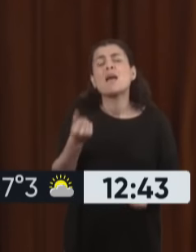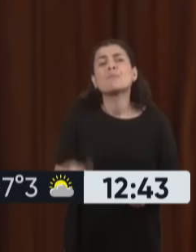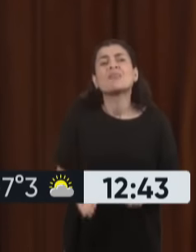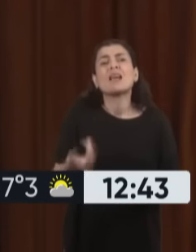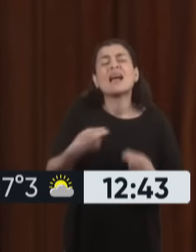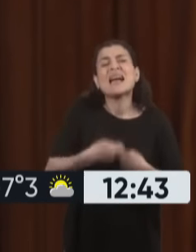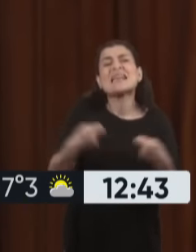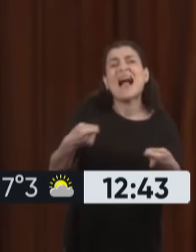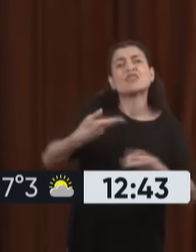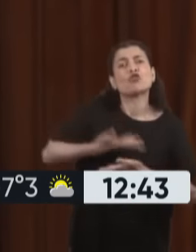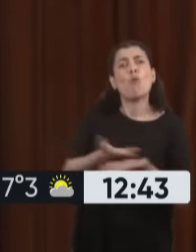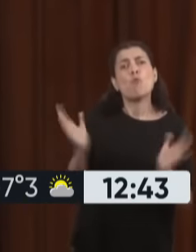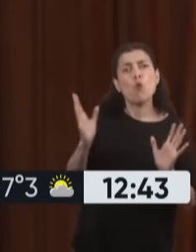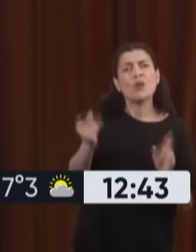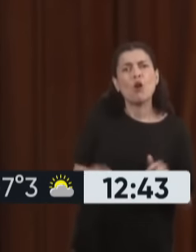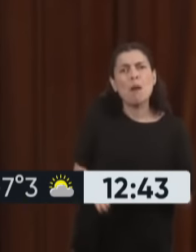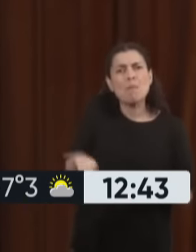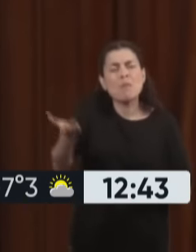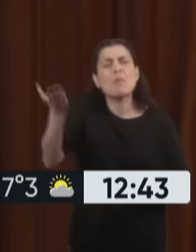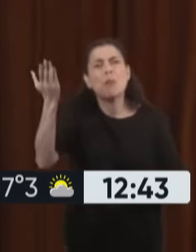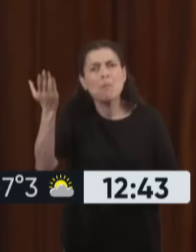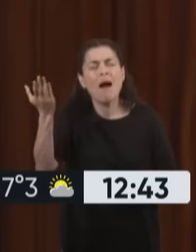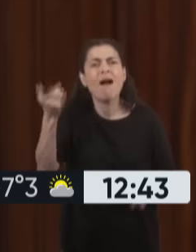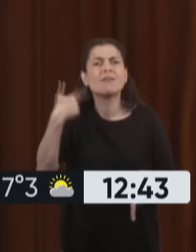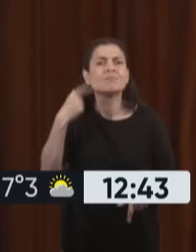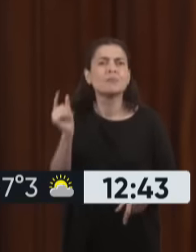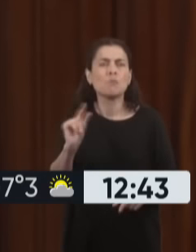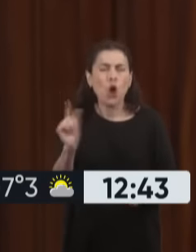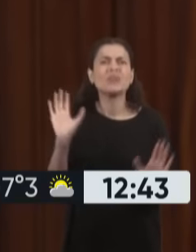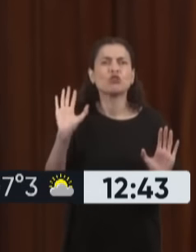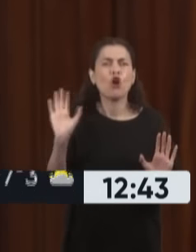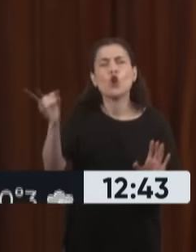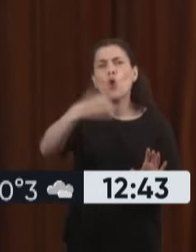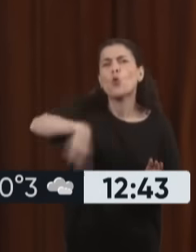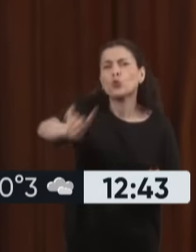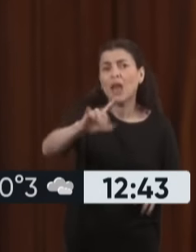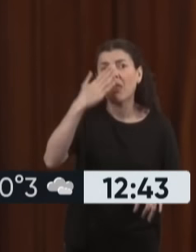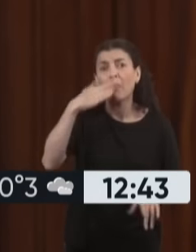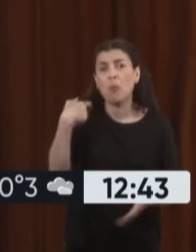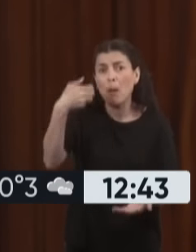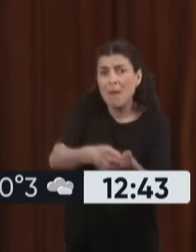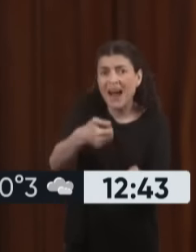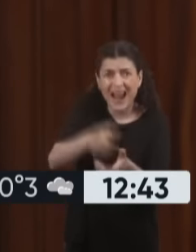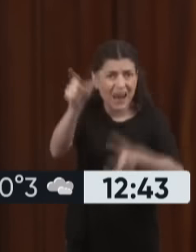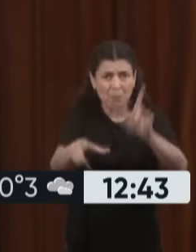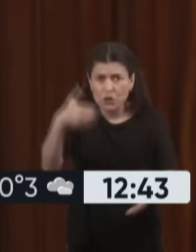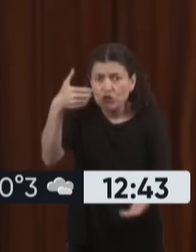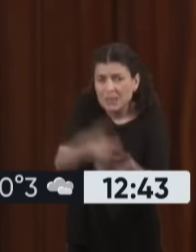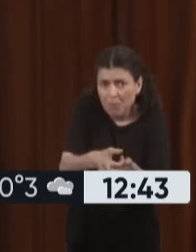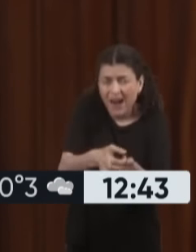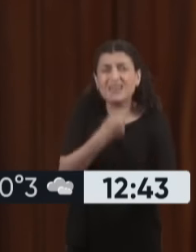gasto público y en realidad como ustedes eso lo tienen que financiar porque...